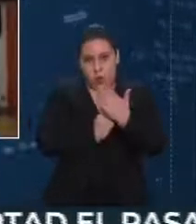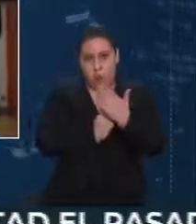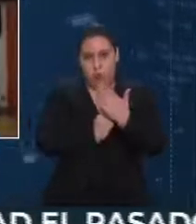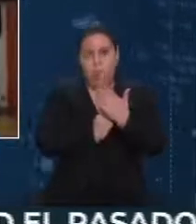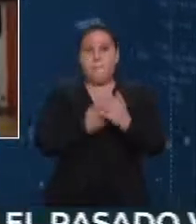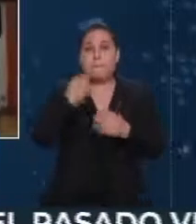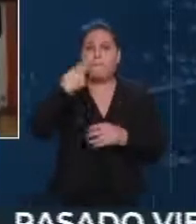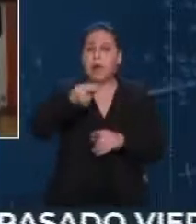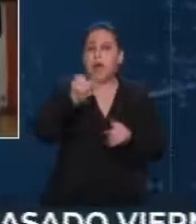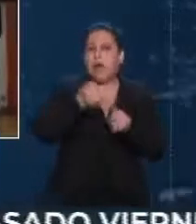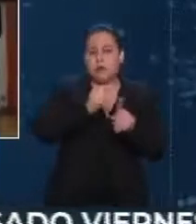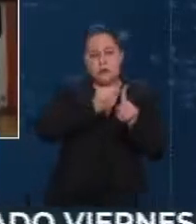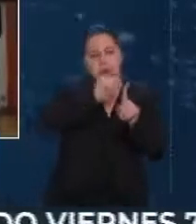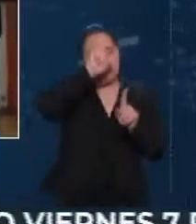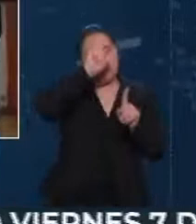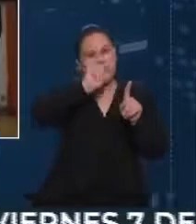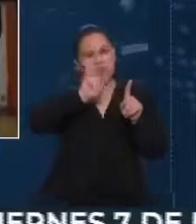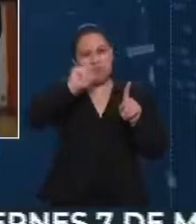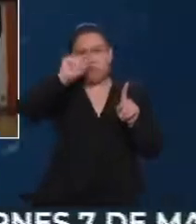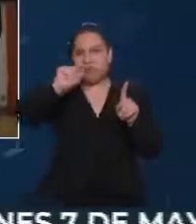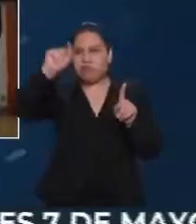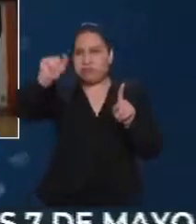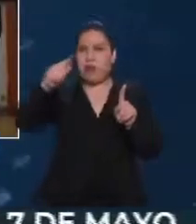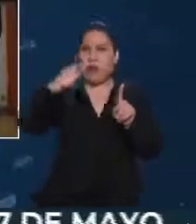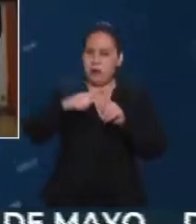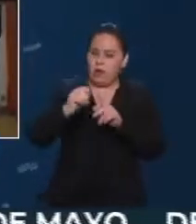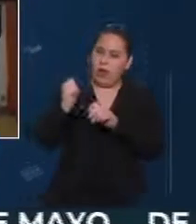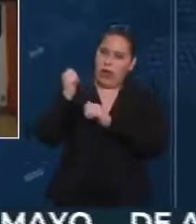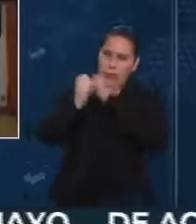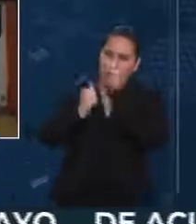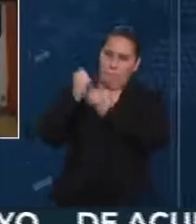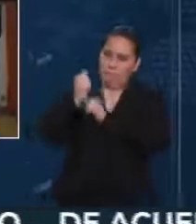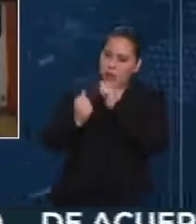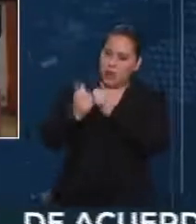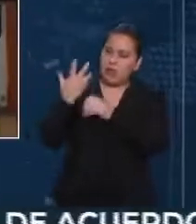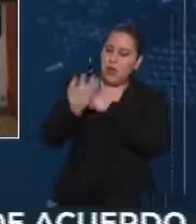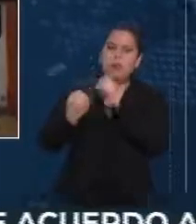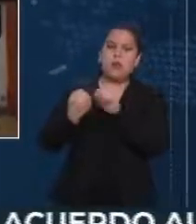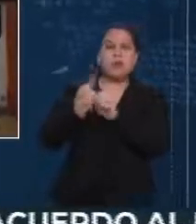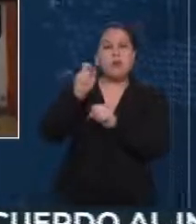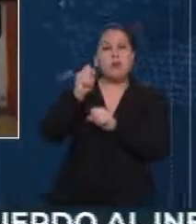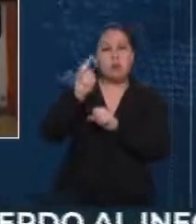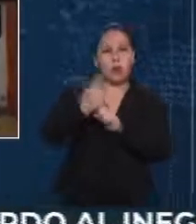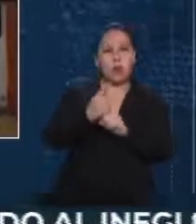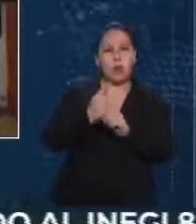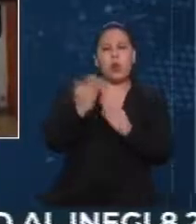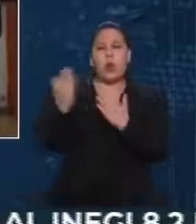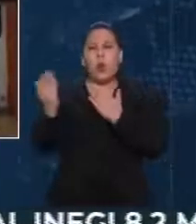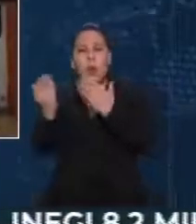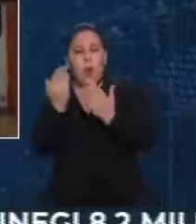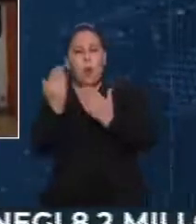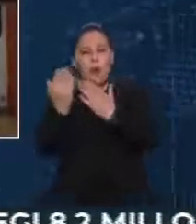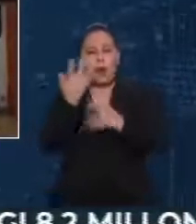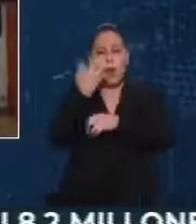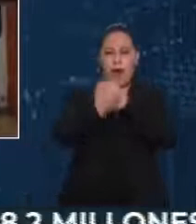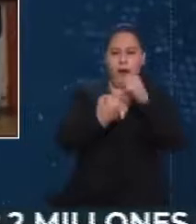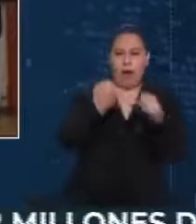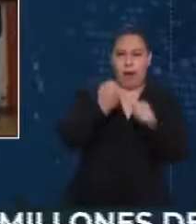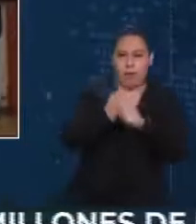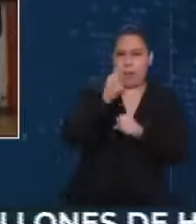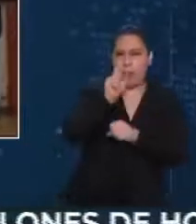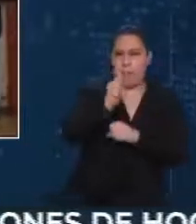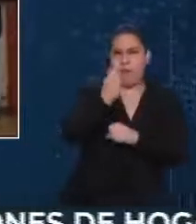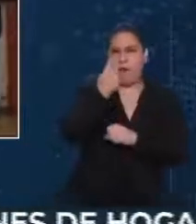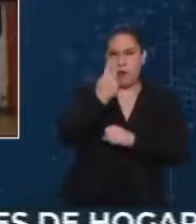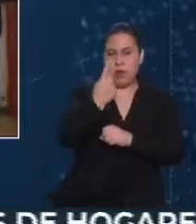esos precios este mes de abril del 2021 y lo comparamos con el de abril de 2020, pues vamos a